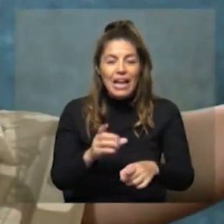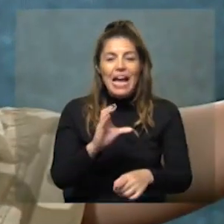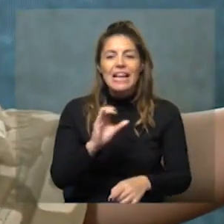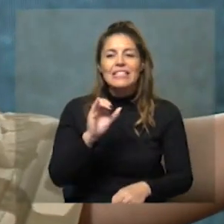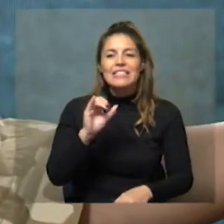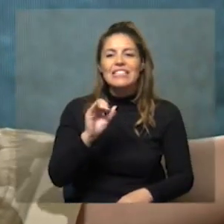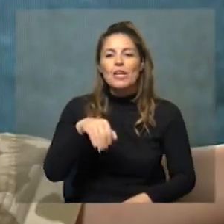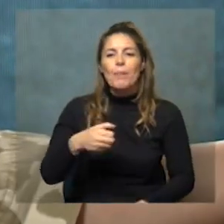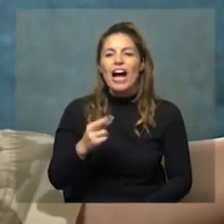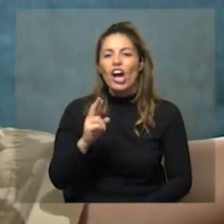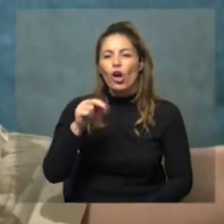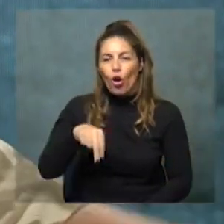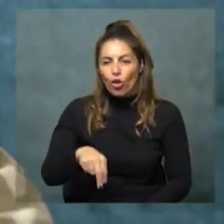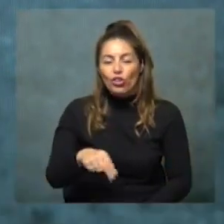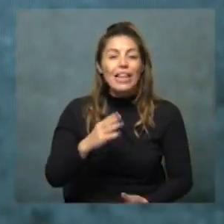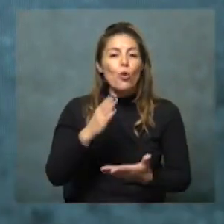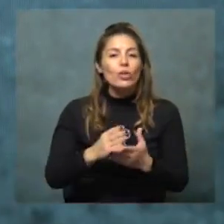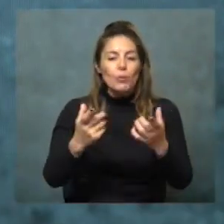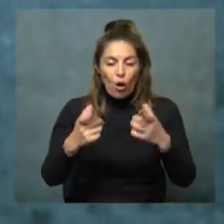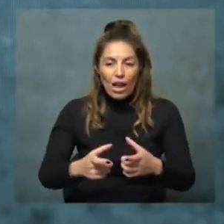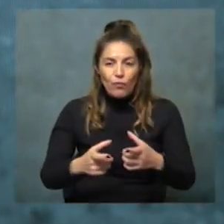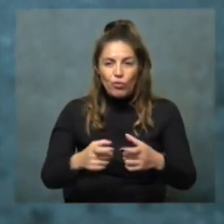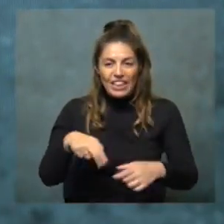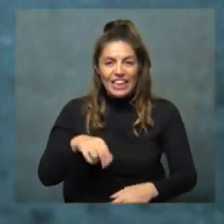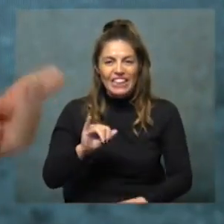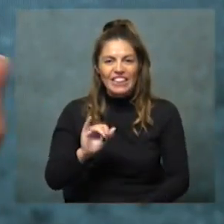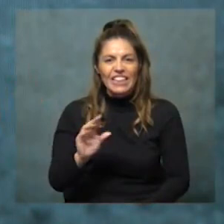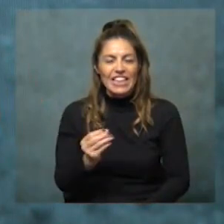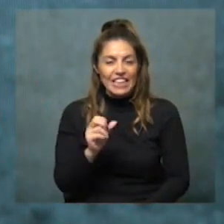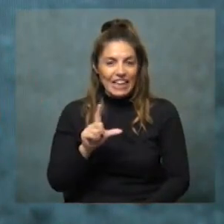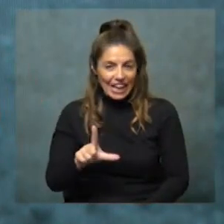un tema que pertenece al último álbum de Níquel, sí. Que es este tema que, bueno, que generó